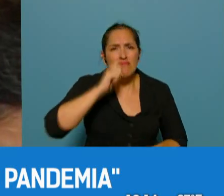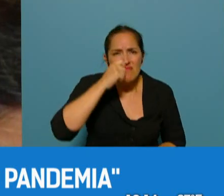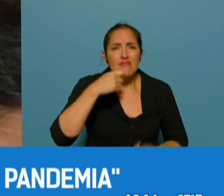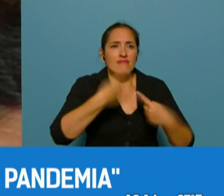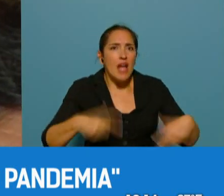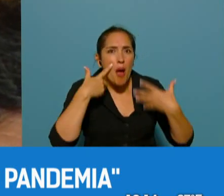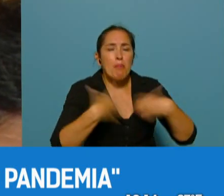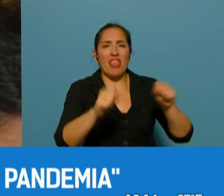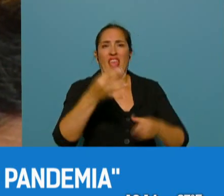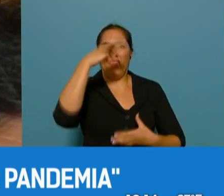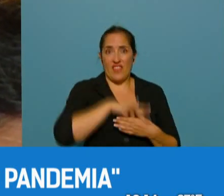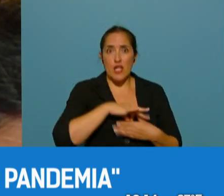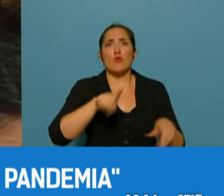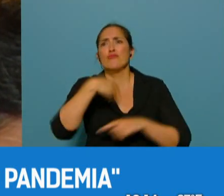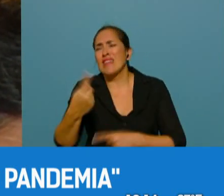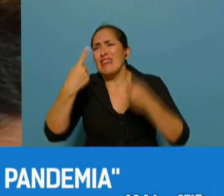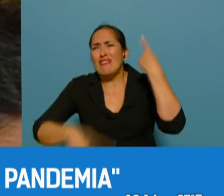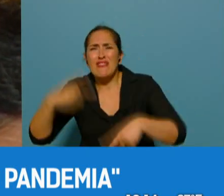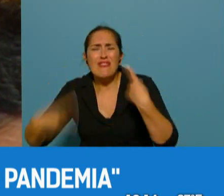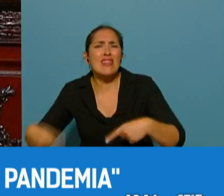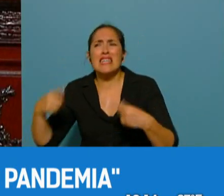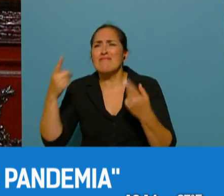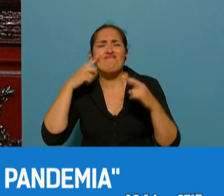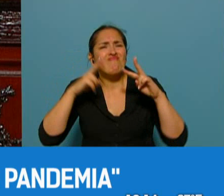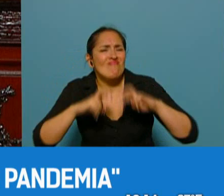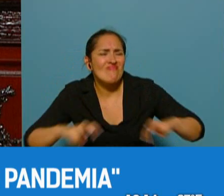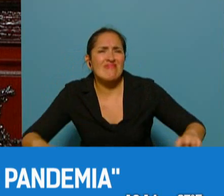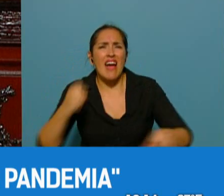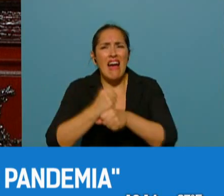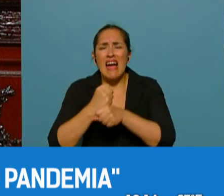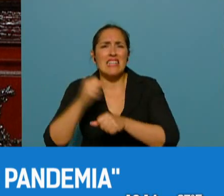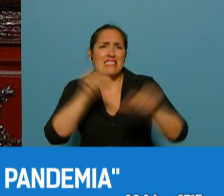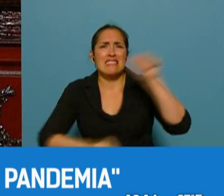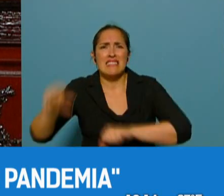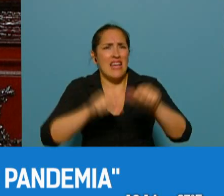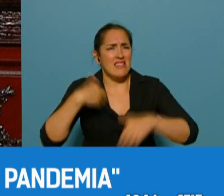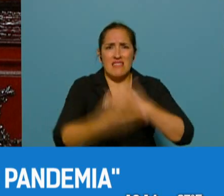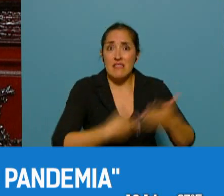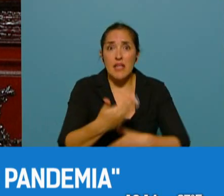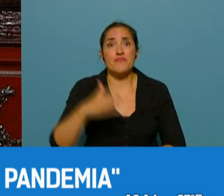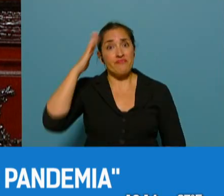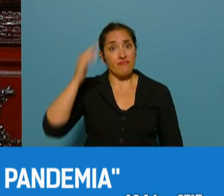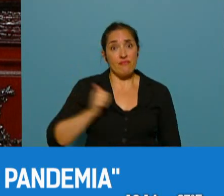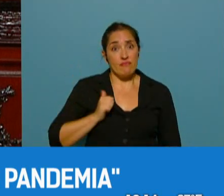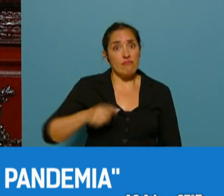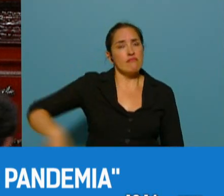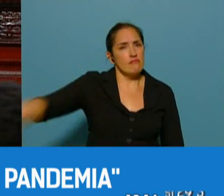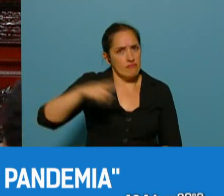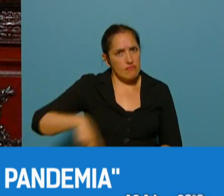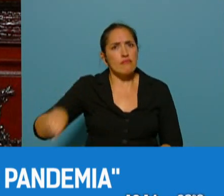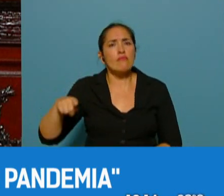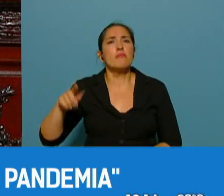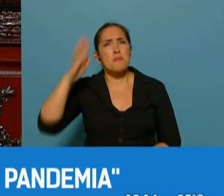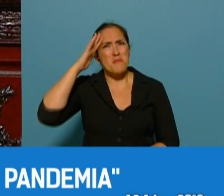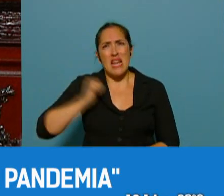suero equino hiperinmune, e innumerables aportes de todas las disciplinas. Nuestras Fuerzas Armadas protagonizaron el